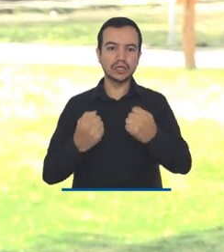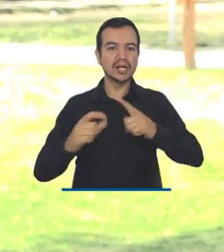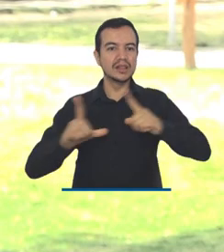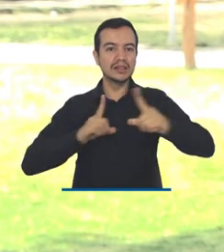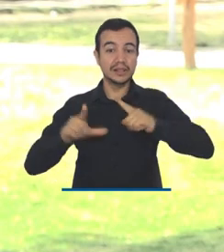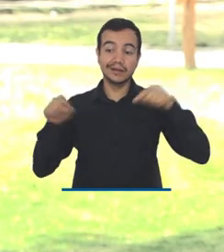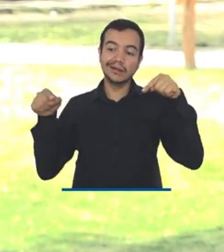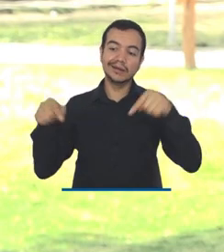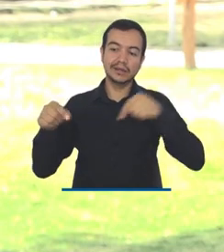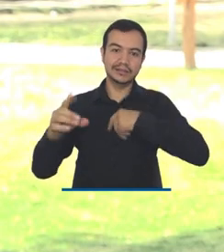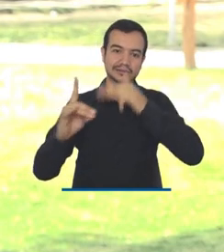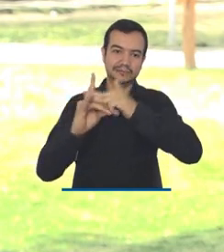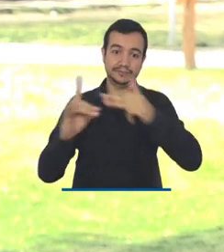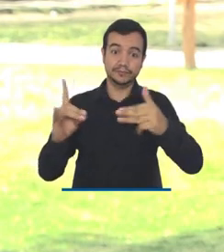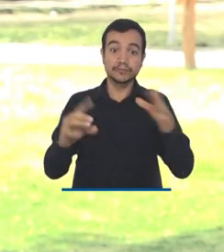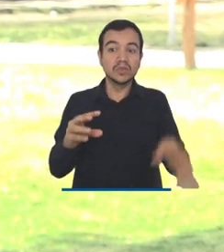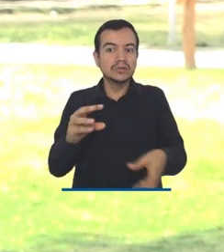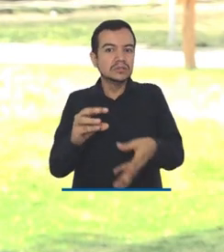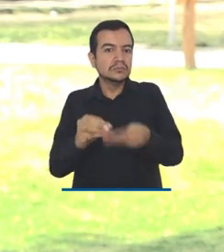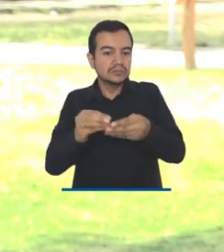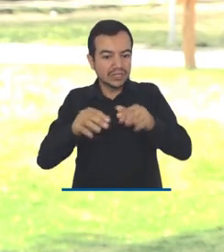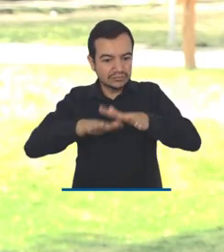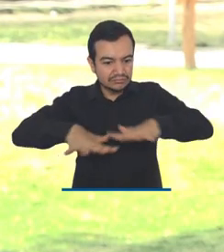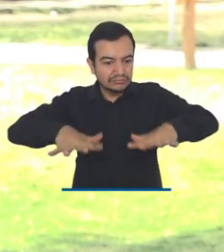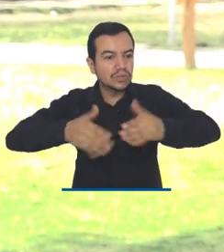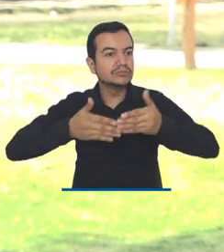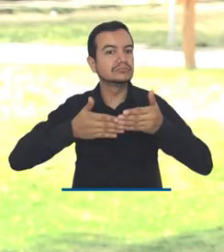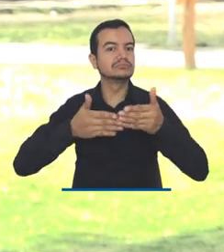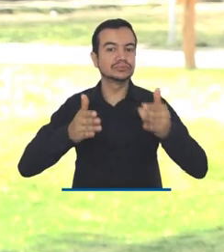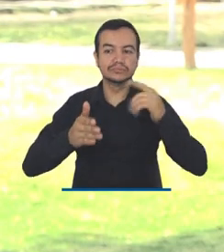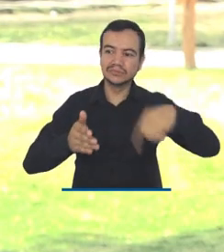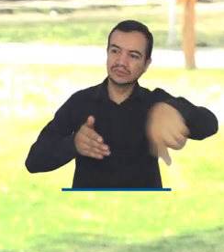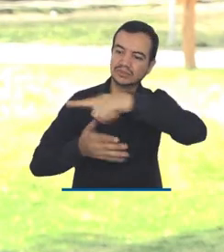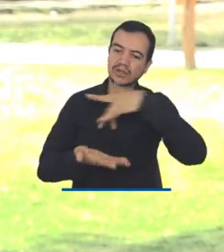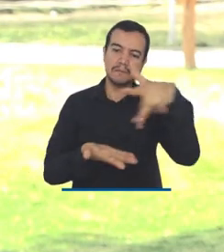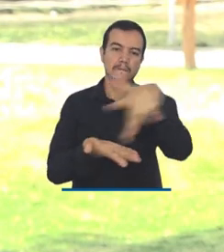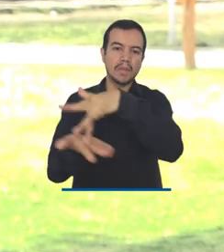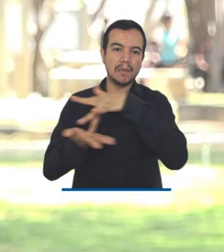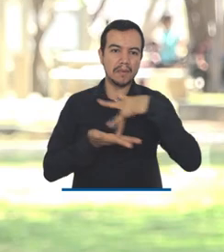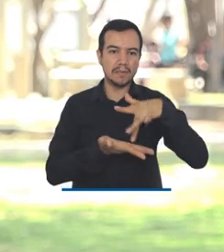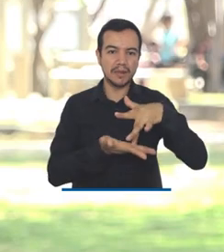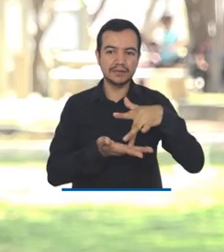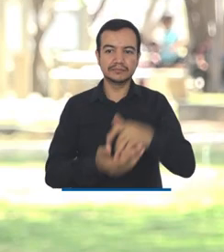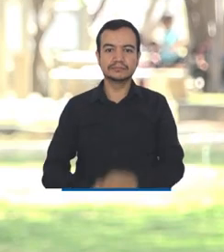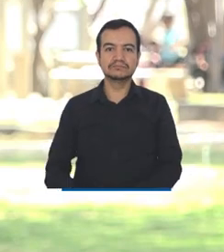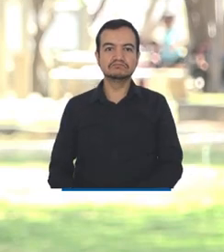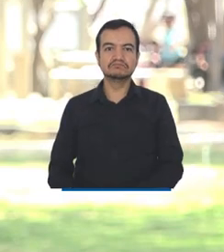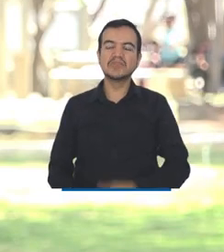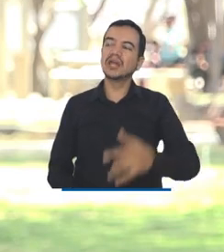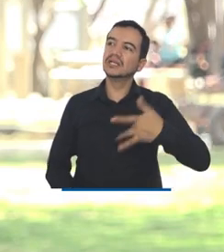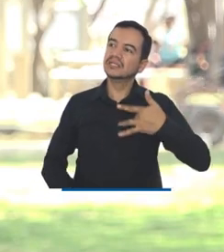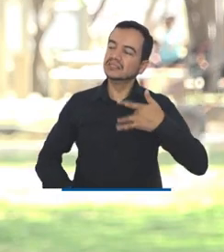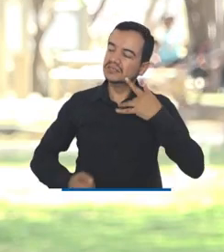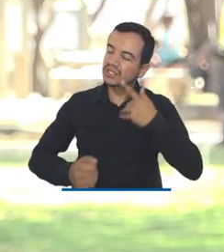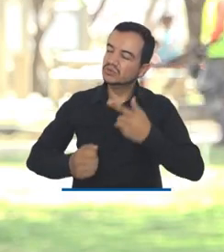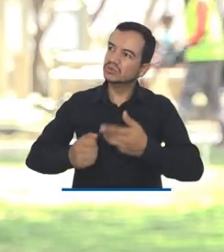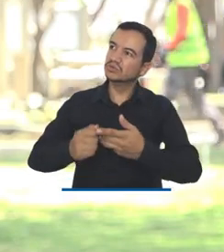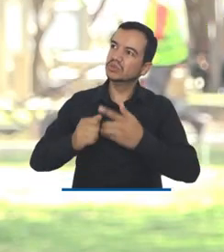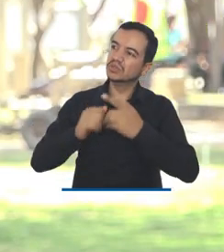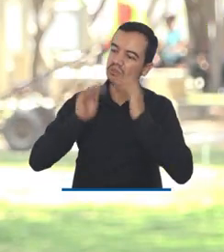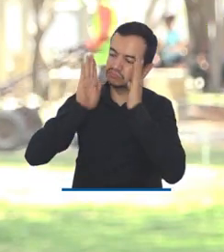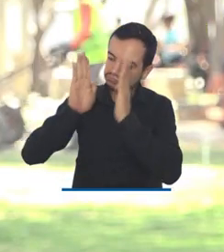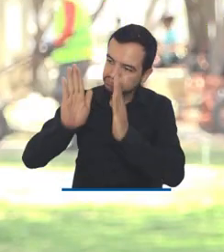estudiando en la Universidad del Magdalena y así generar espacios en donde estos participen de forma activa. Sentimos que fuimos escuchados, se nos